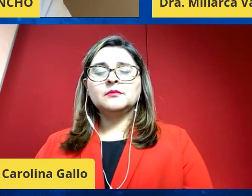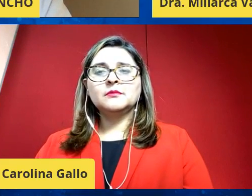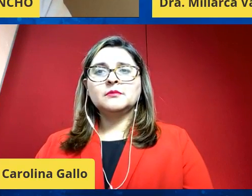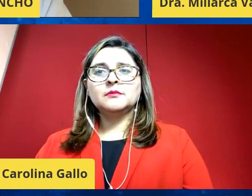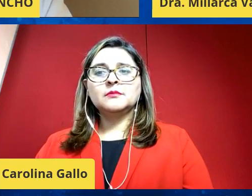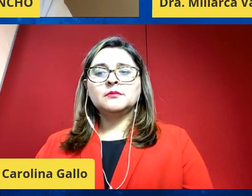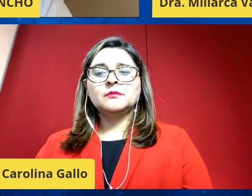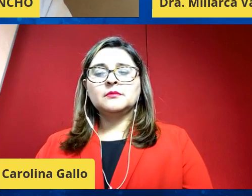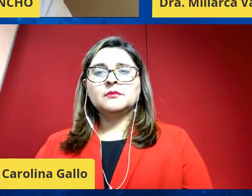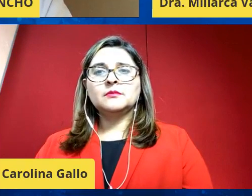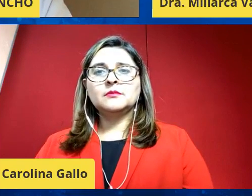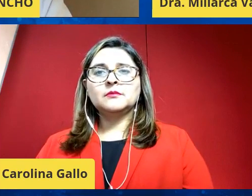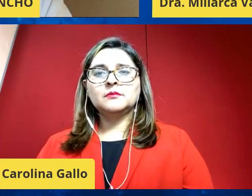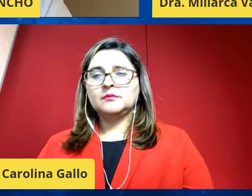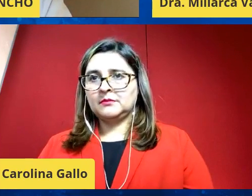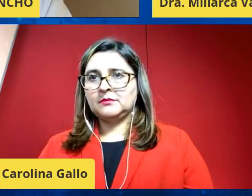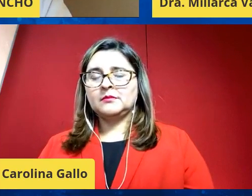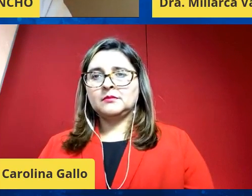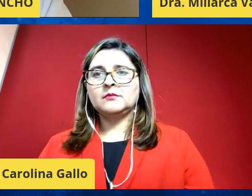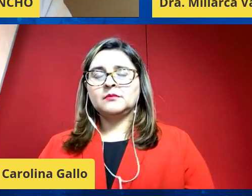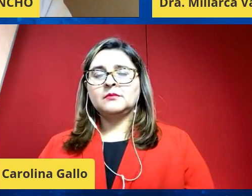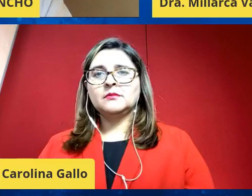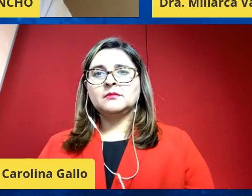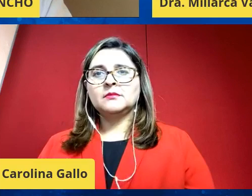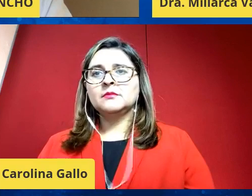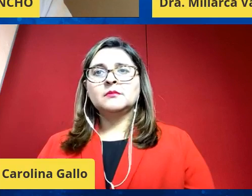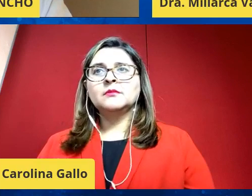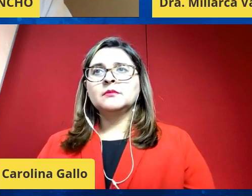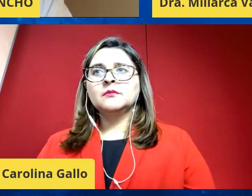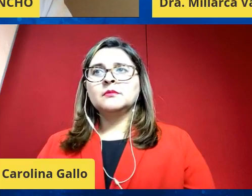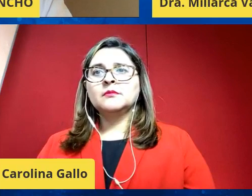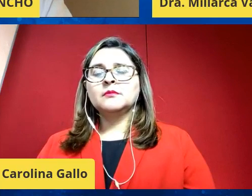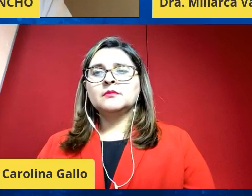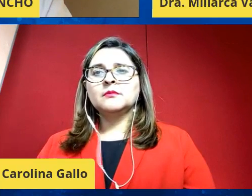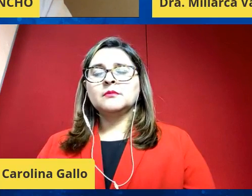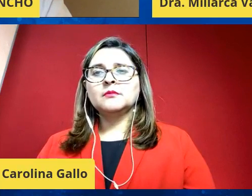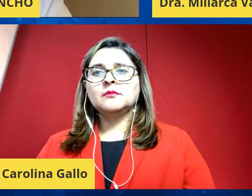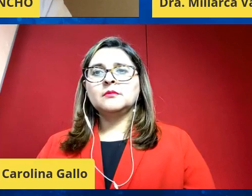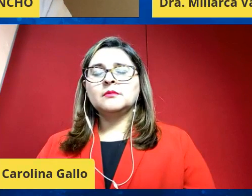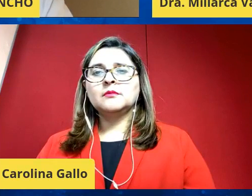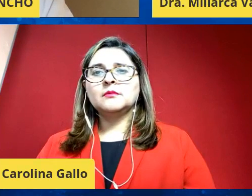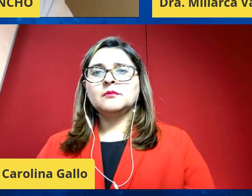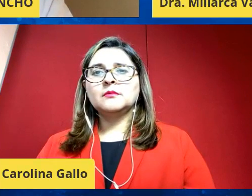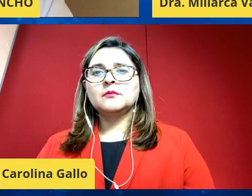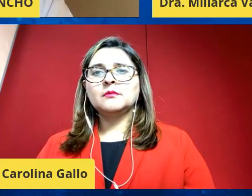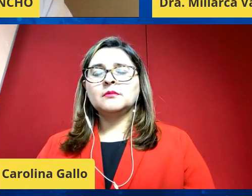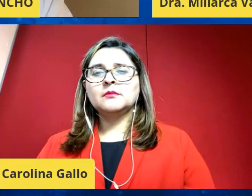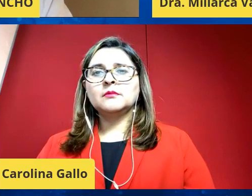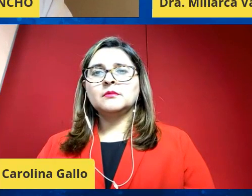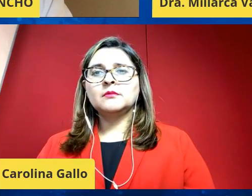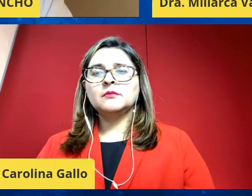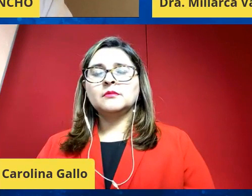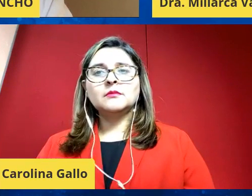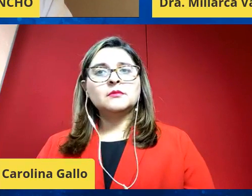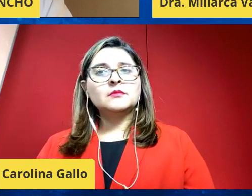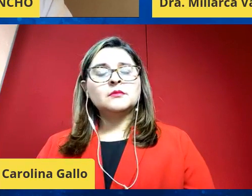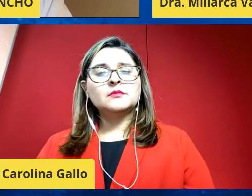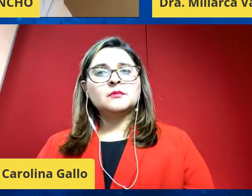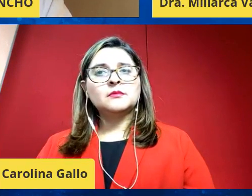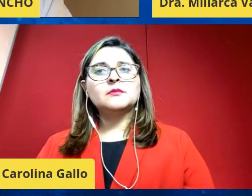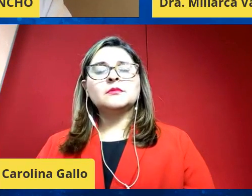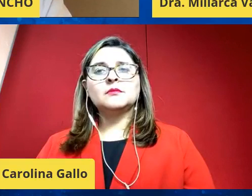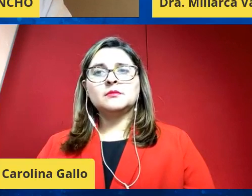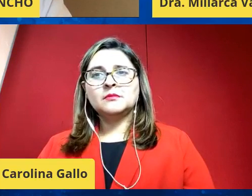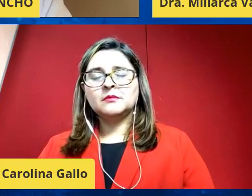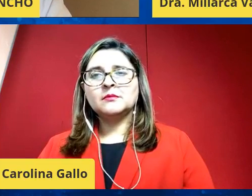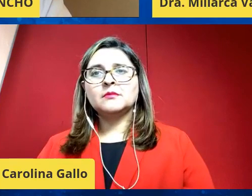atisbos de vida, o sea, Marte sabemos que ya, a lo mejor ahora no, pero sí a lo mejor en el pasado. Entonces estamos buscando